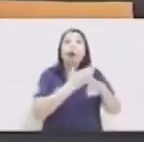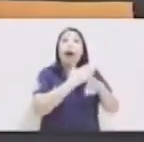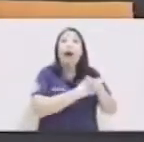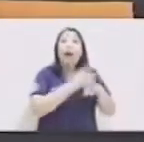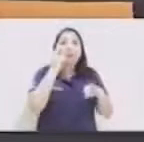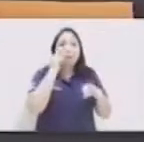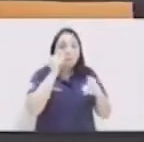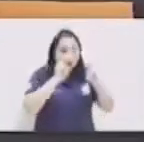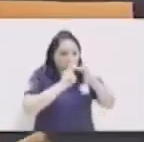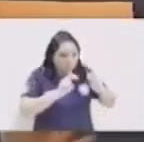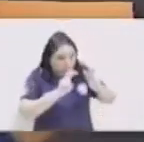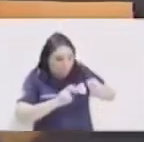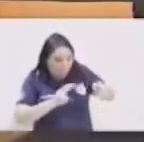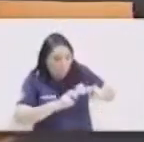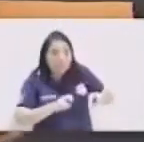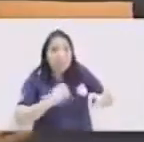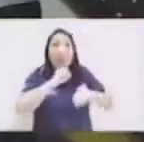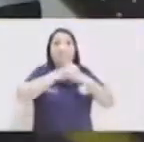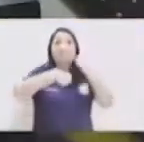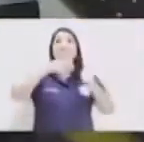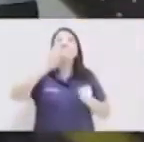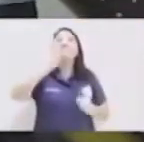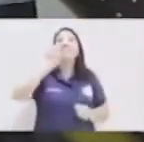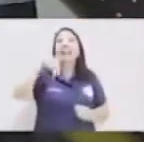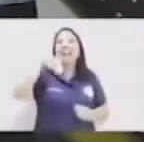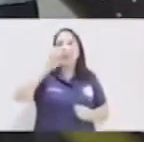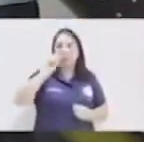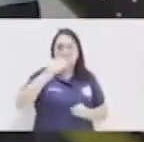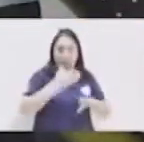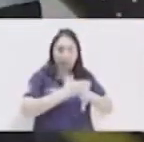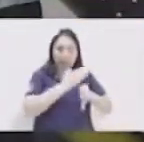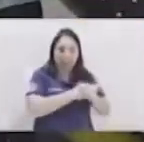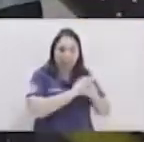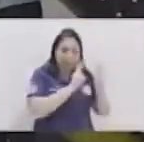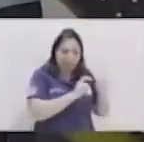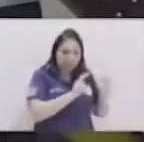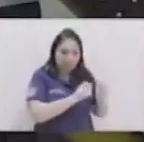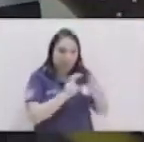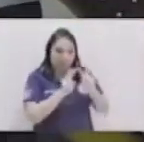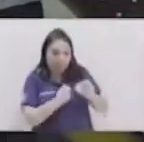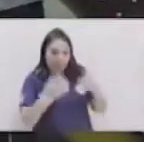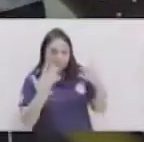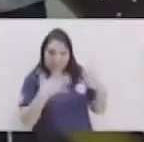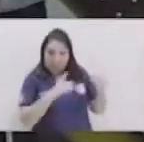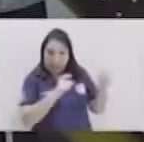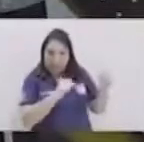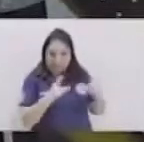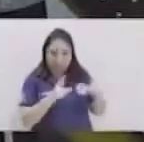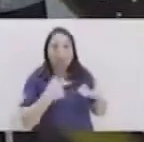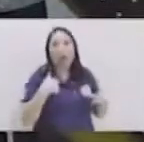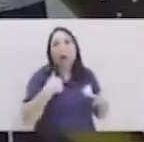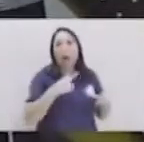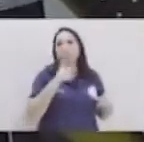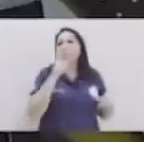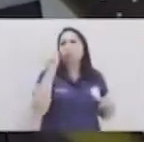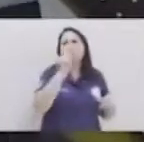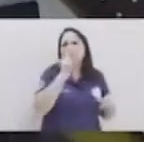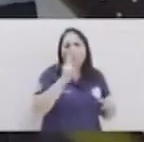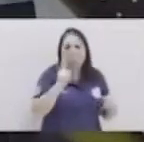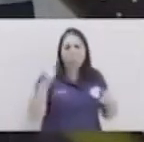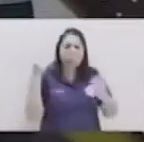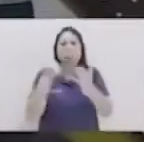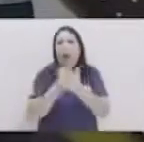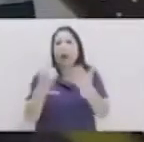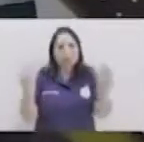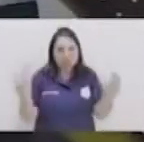estado de sus frenos hubiese pasado atropellando a varias personas, hubiera sido un desastre